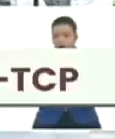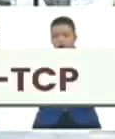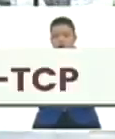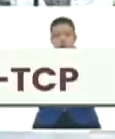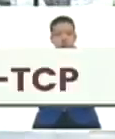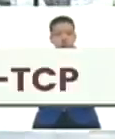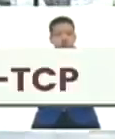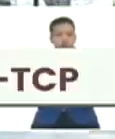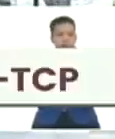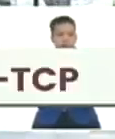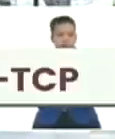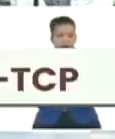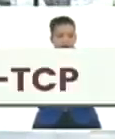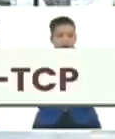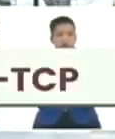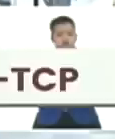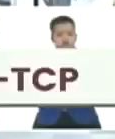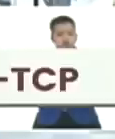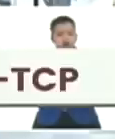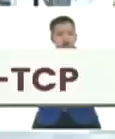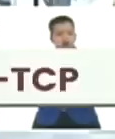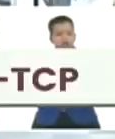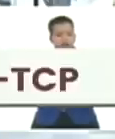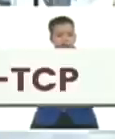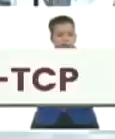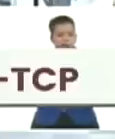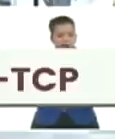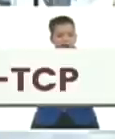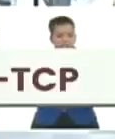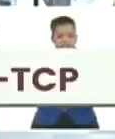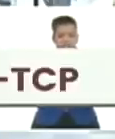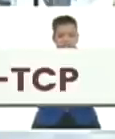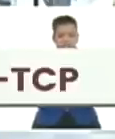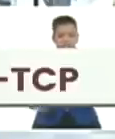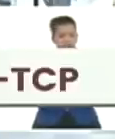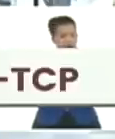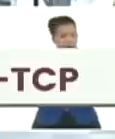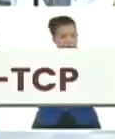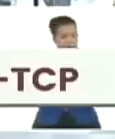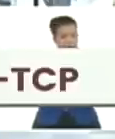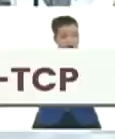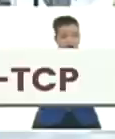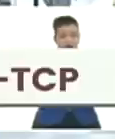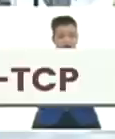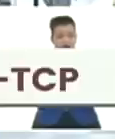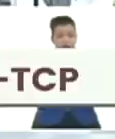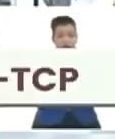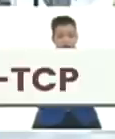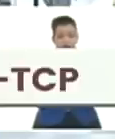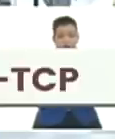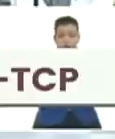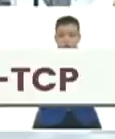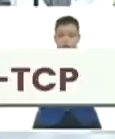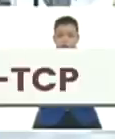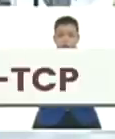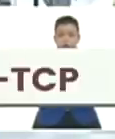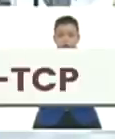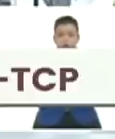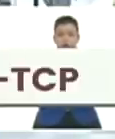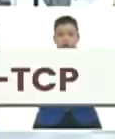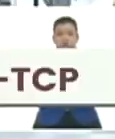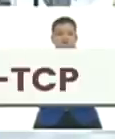también de la República Popular China. Y se lanzan en desafíos contra la República Popular